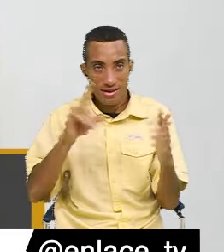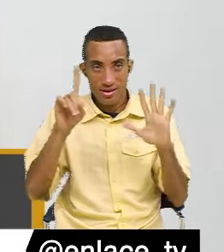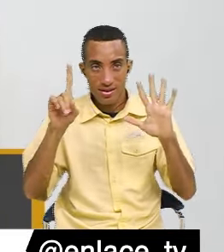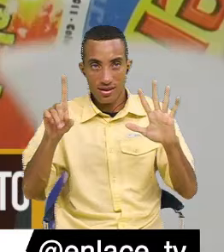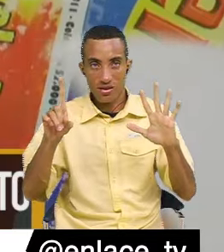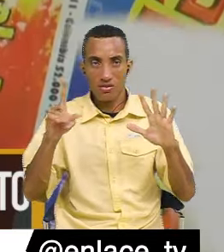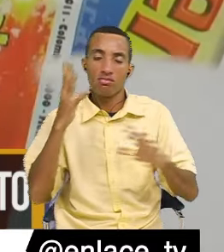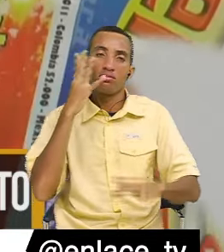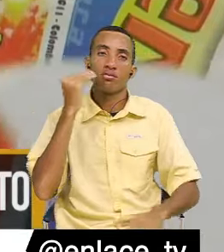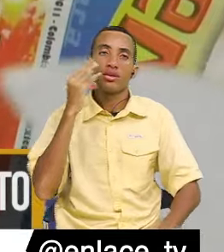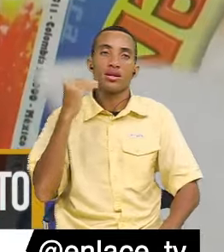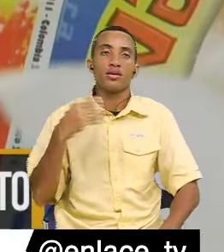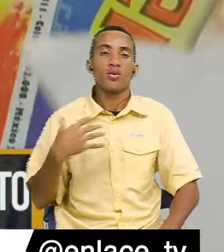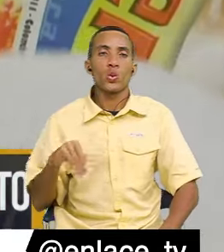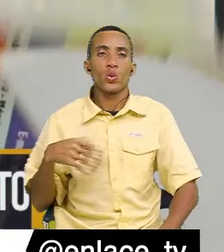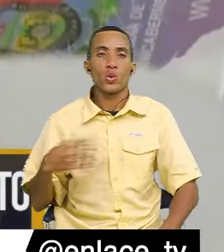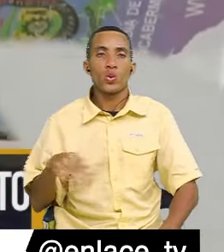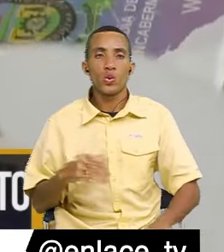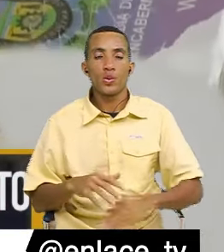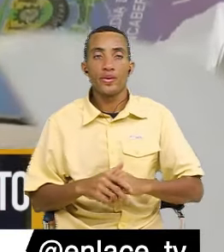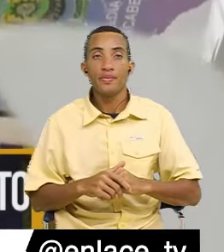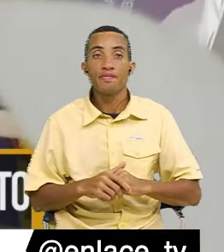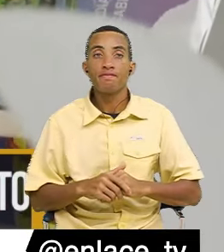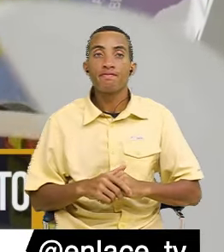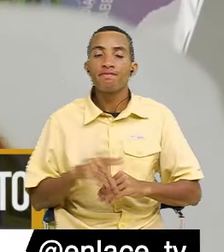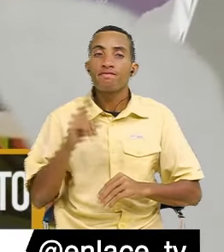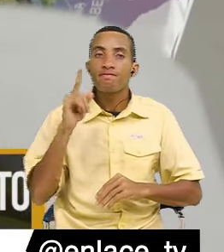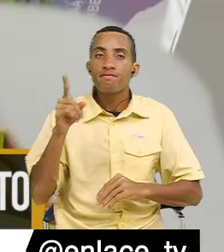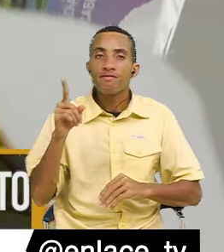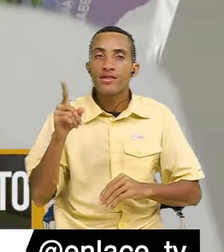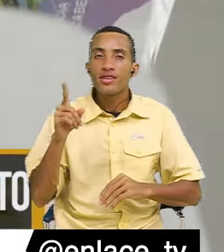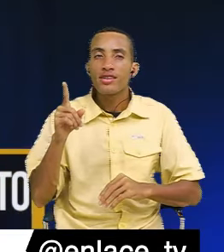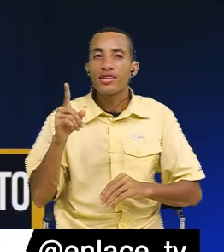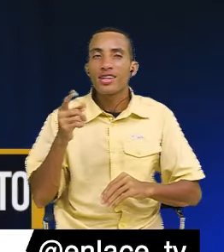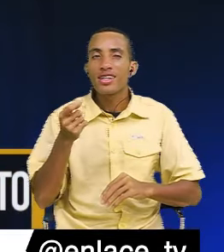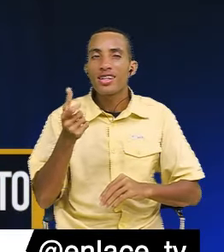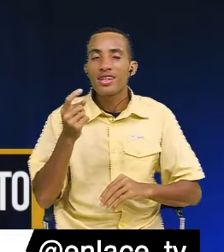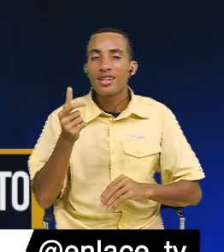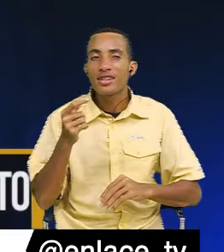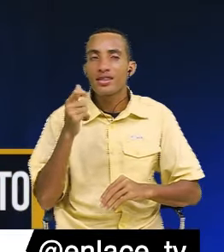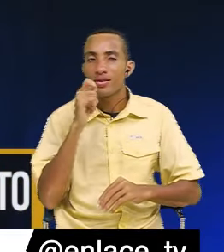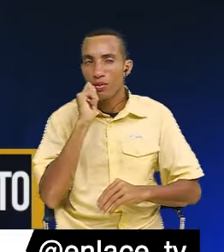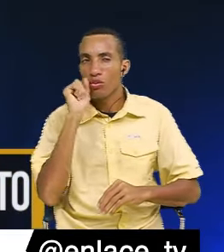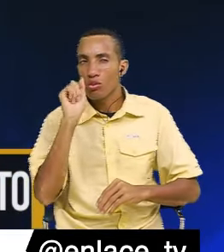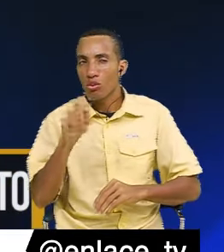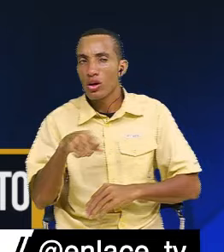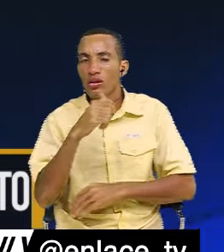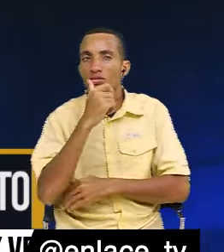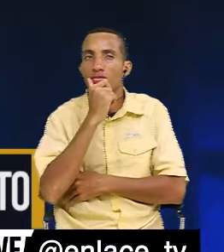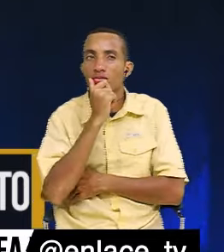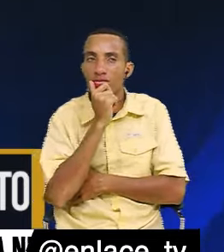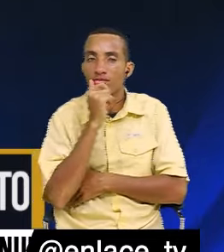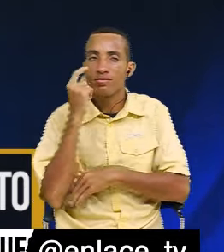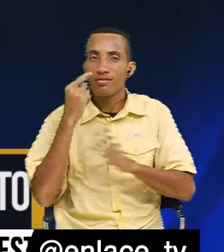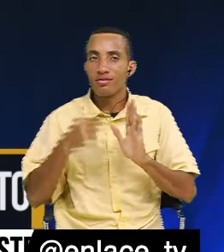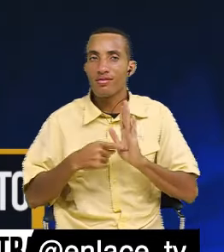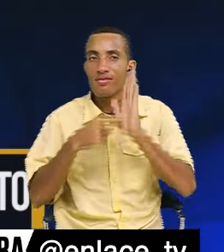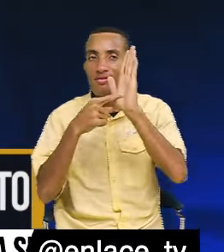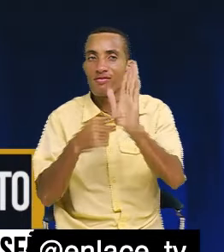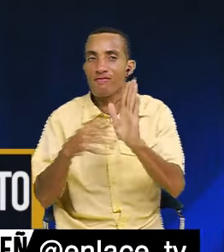en la cual ha sido una ventana en la cual he podido yo mostrar todas